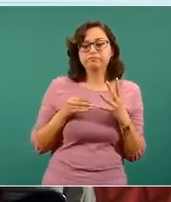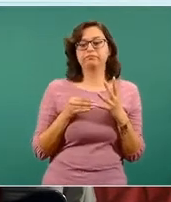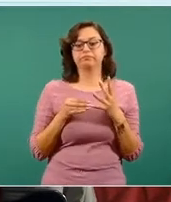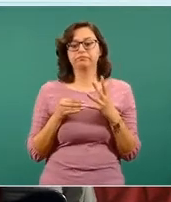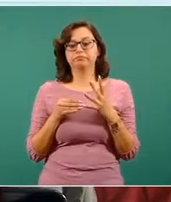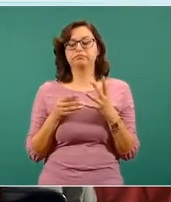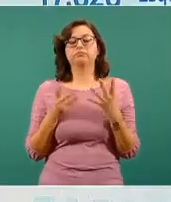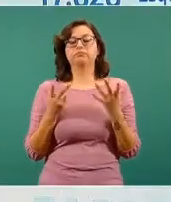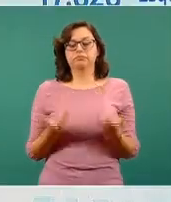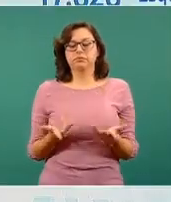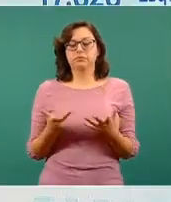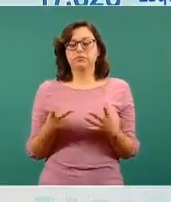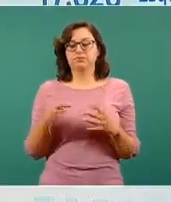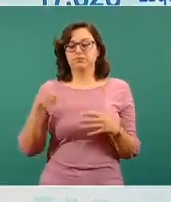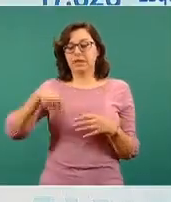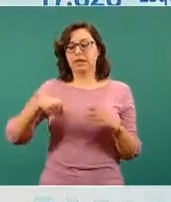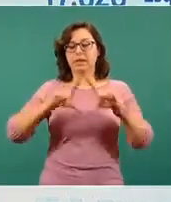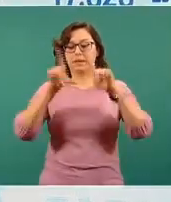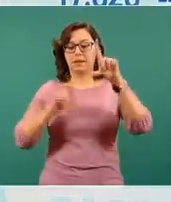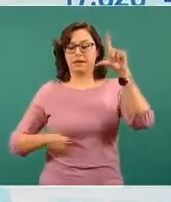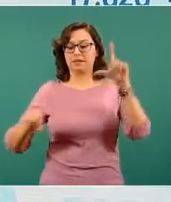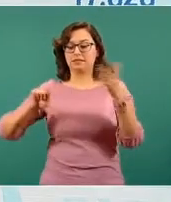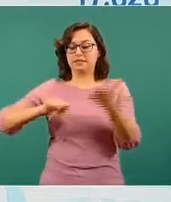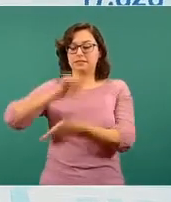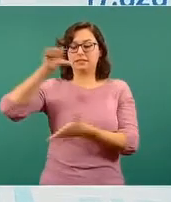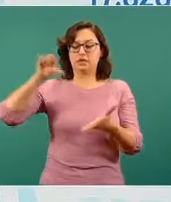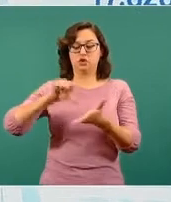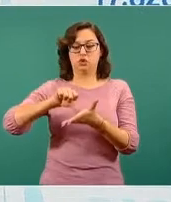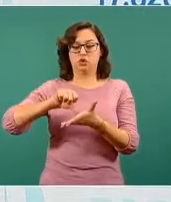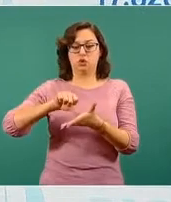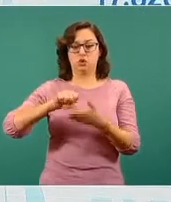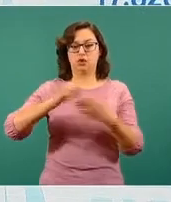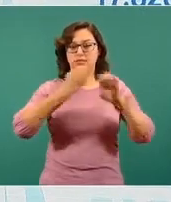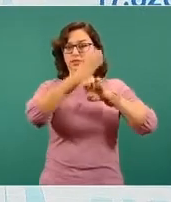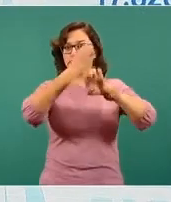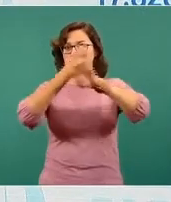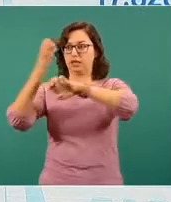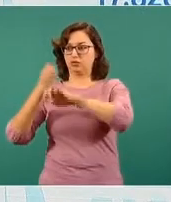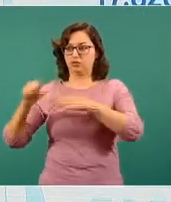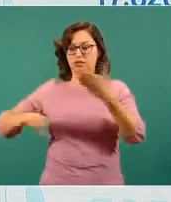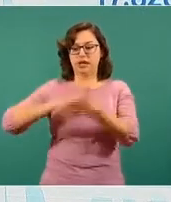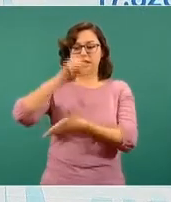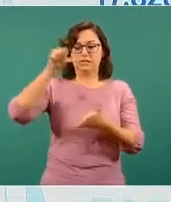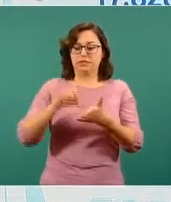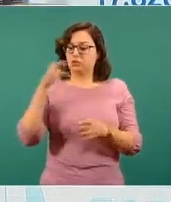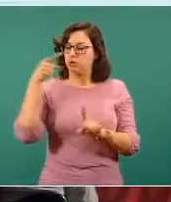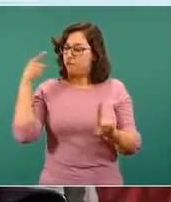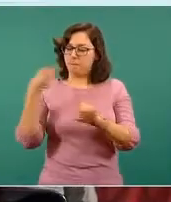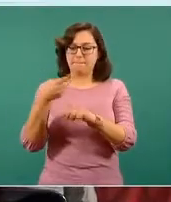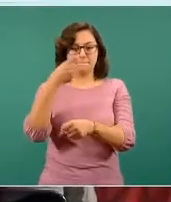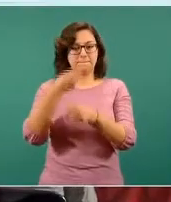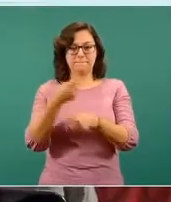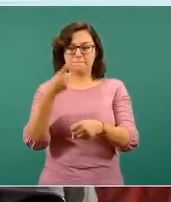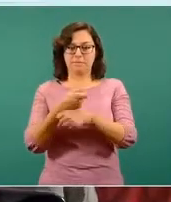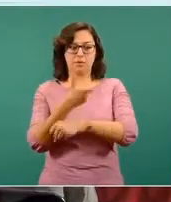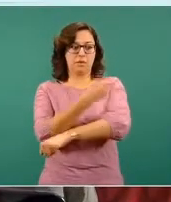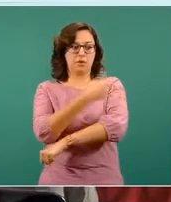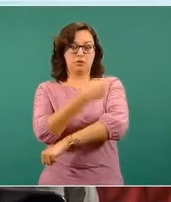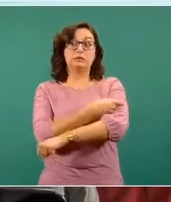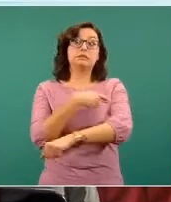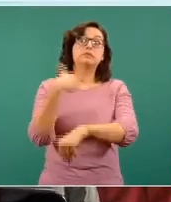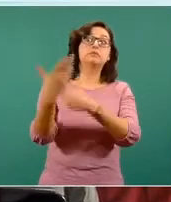en la zona de la megalópolis en previsión de la posibilidad de esa tercera ola. Y a personas